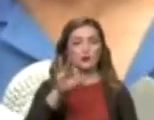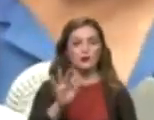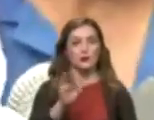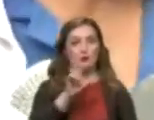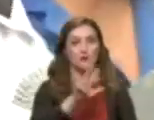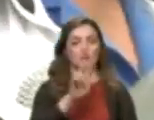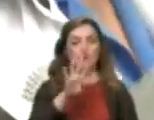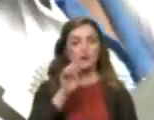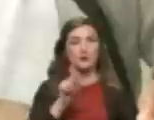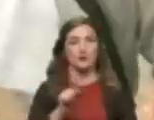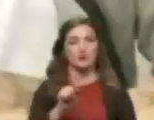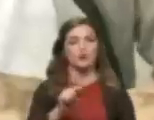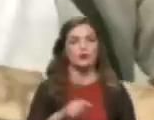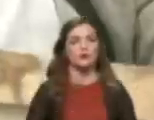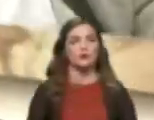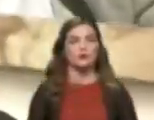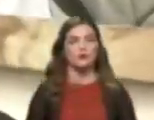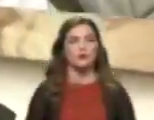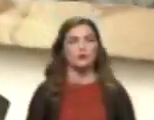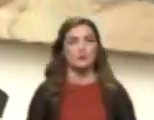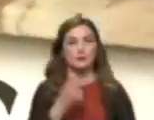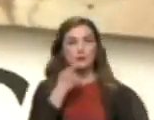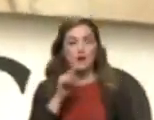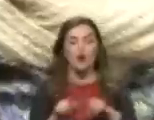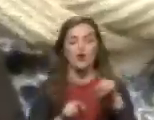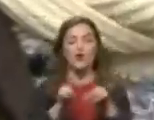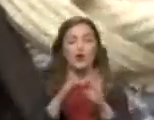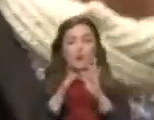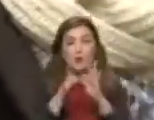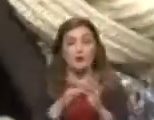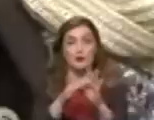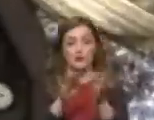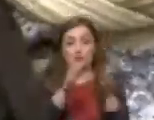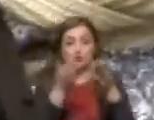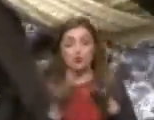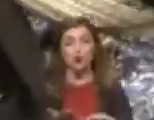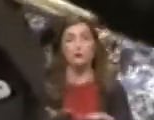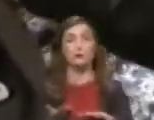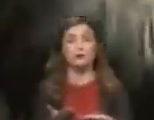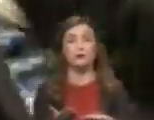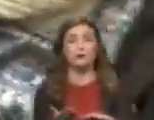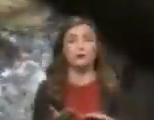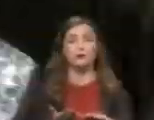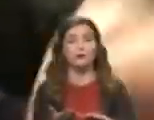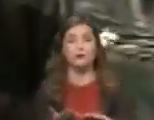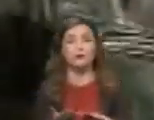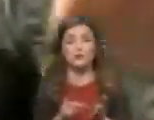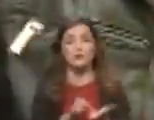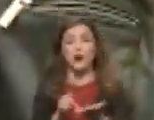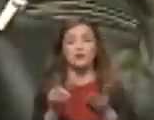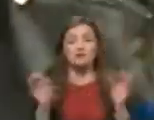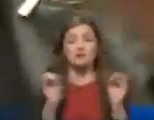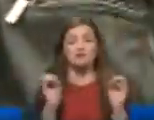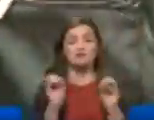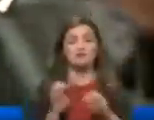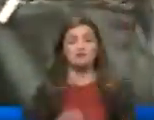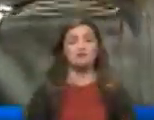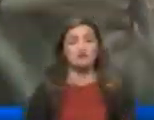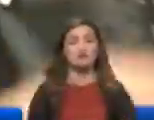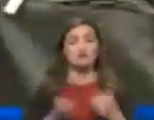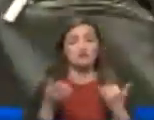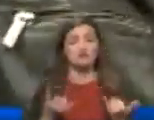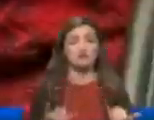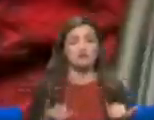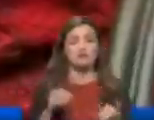2019 34.000. Expresaron que algunos de sus compañeros han fallecido sin recibir sus bonos y ahora lo único que les queda